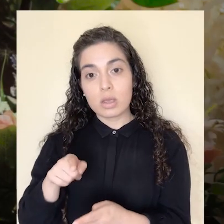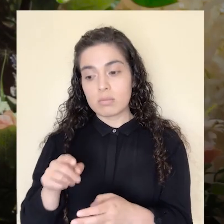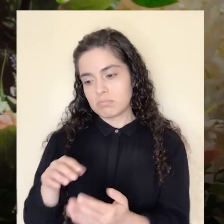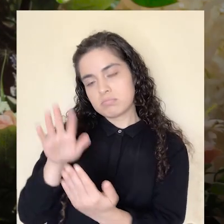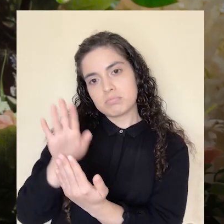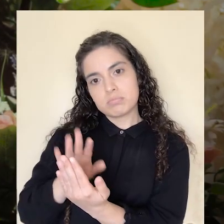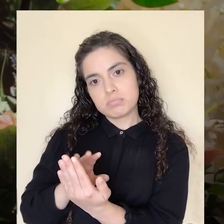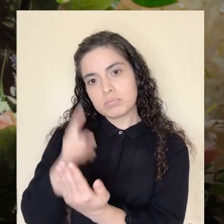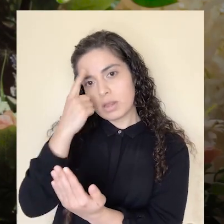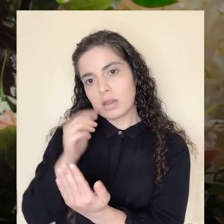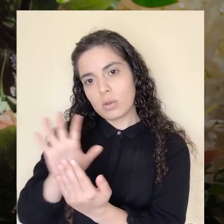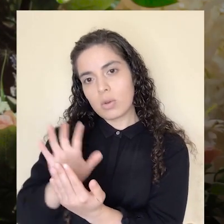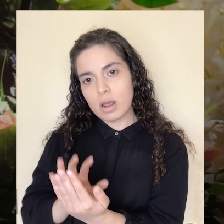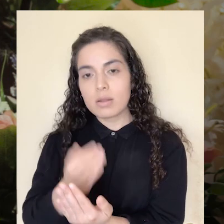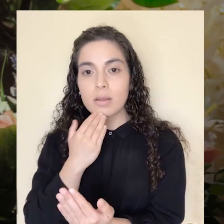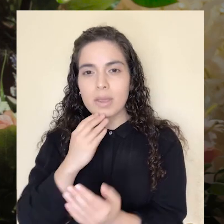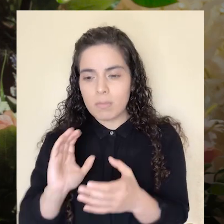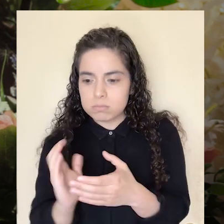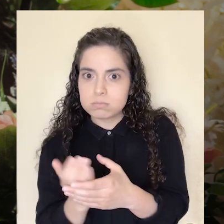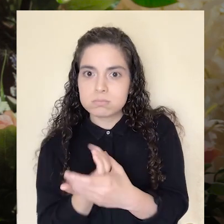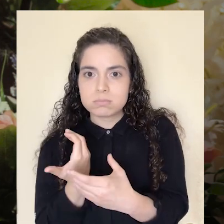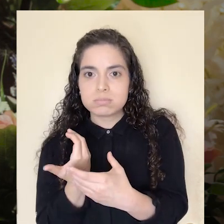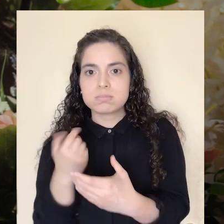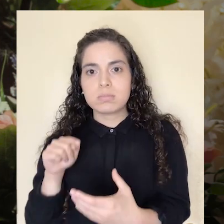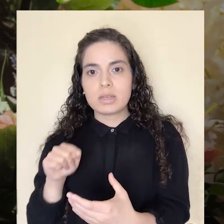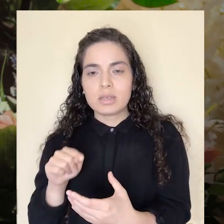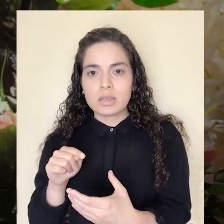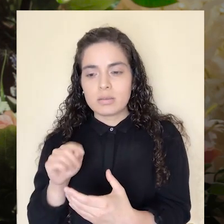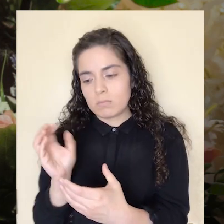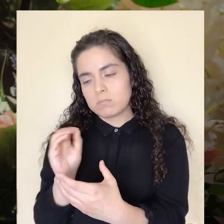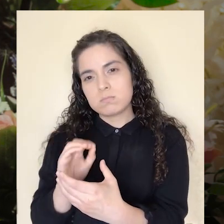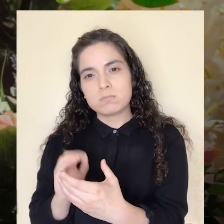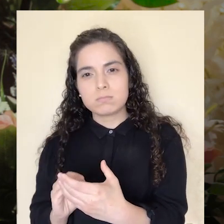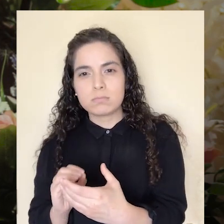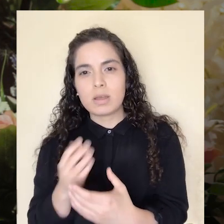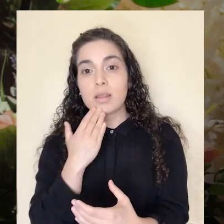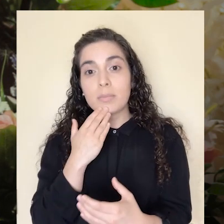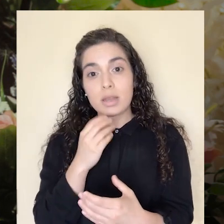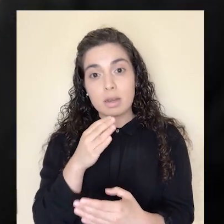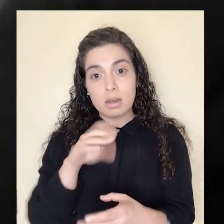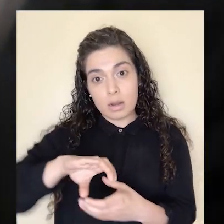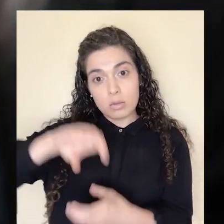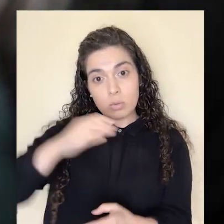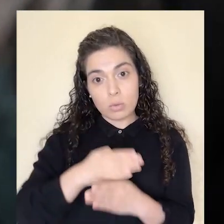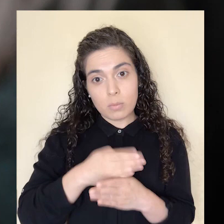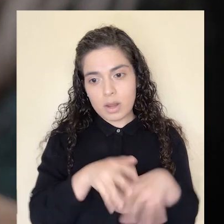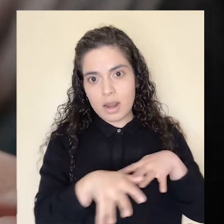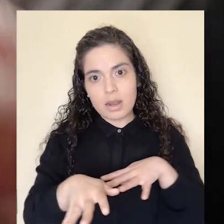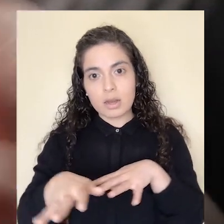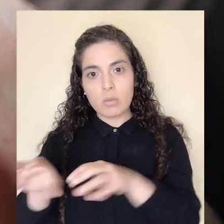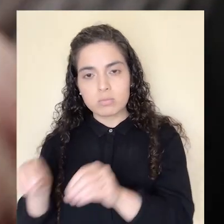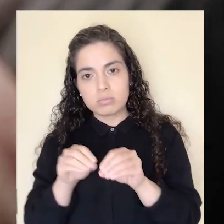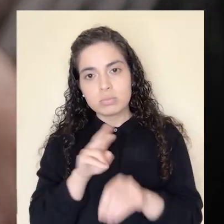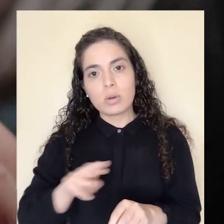tronco, ahuecados. A veces, tronco de repente de río, del...